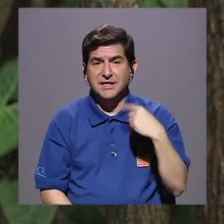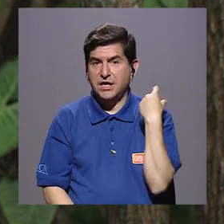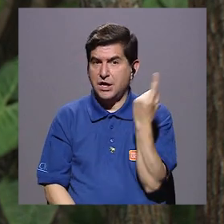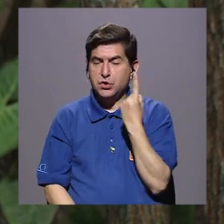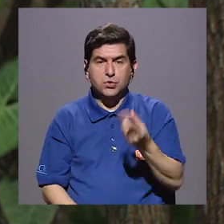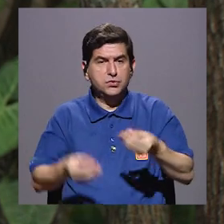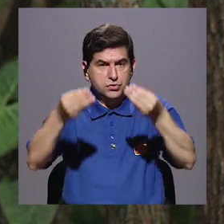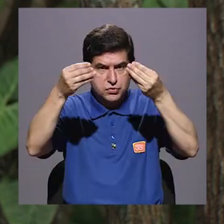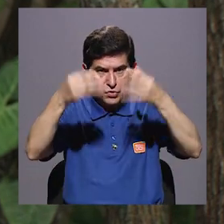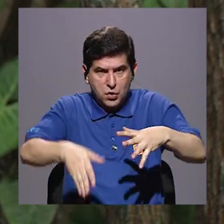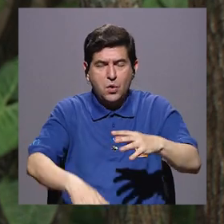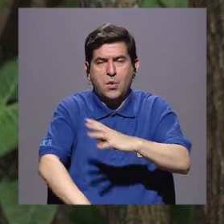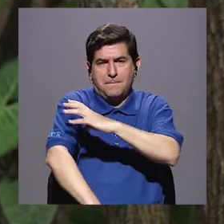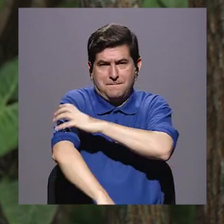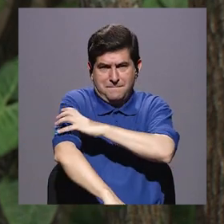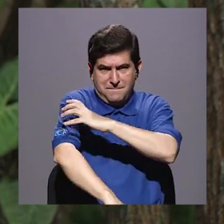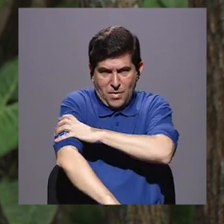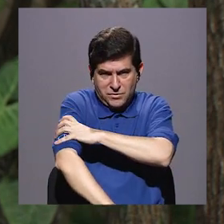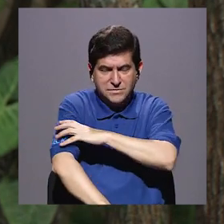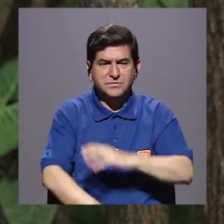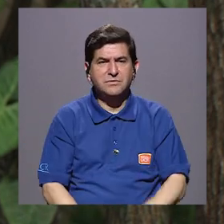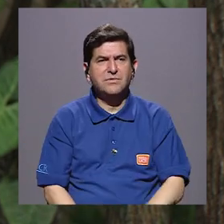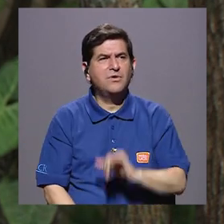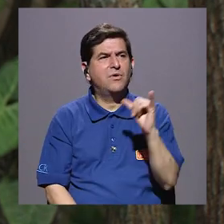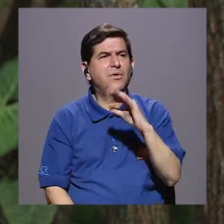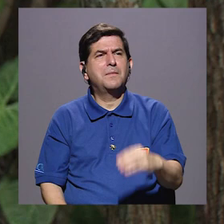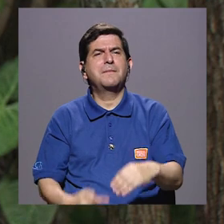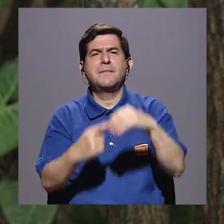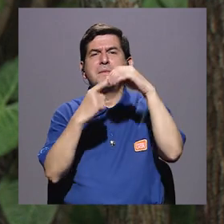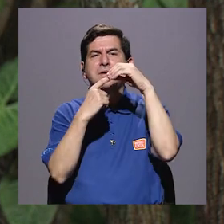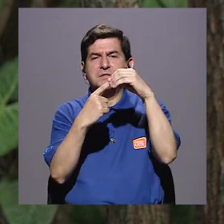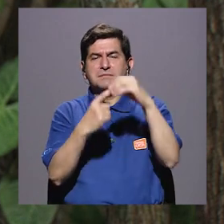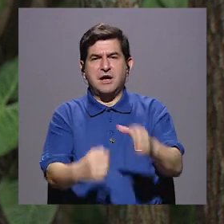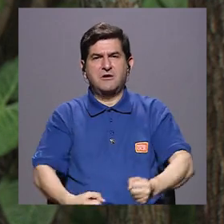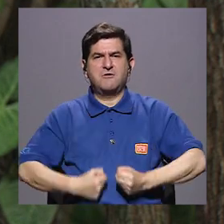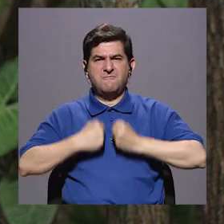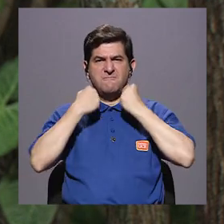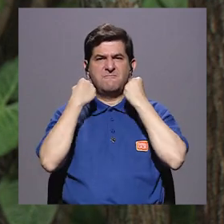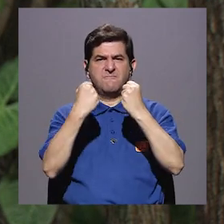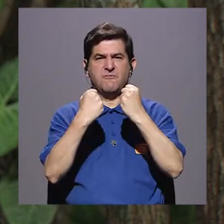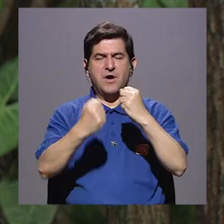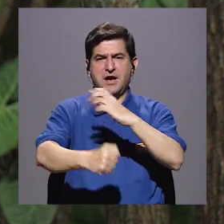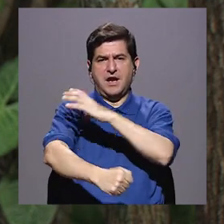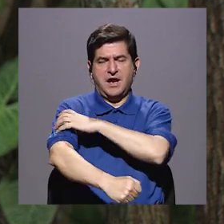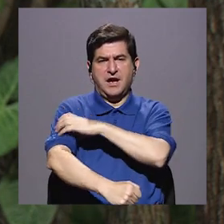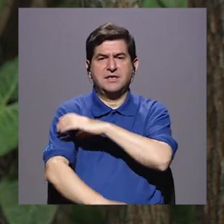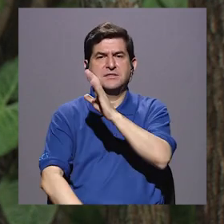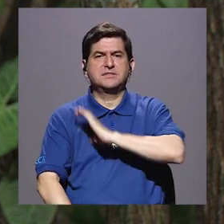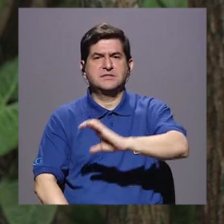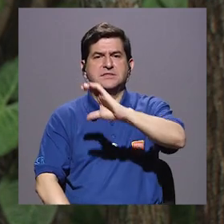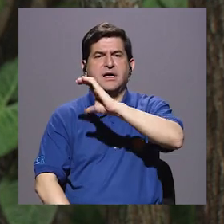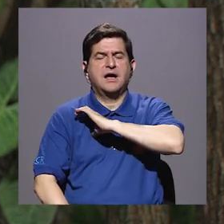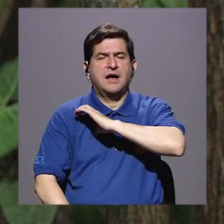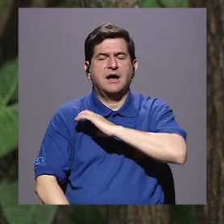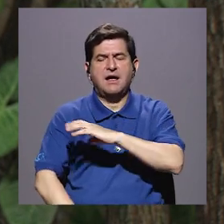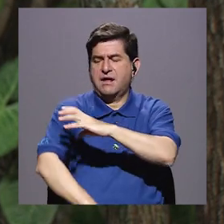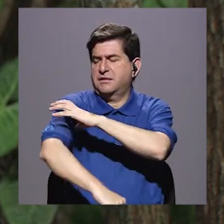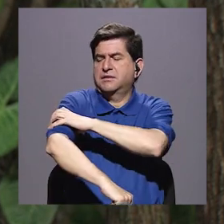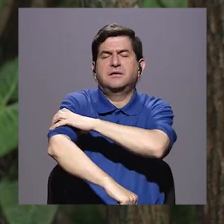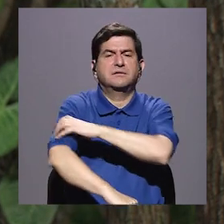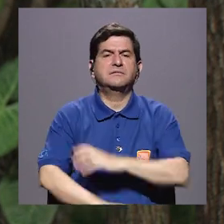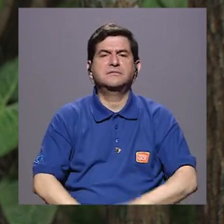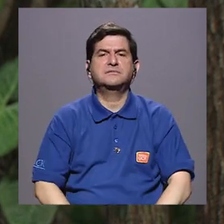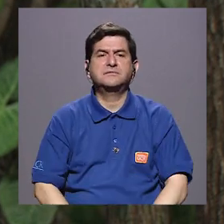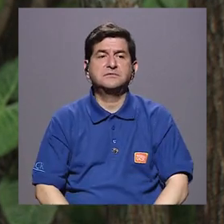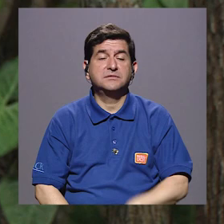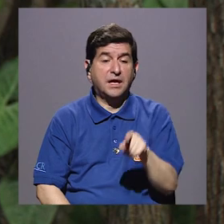no solo por la pérdida de la masa muscular, sino principalmente por la fuerza muscular, la calidad del músculo,